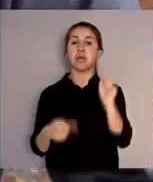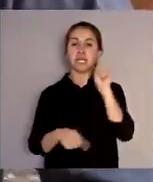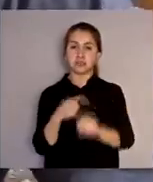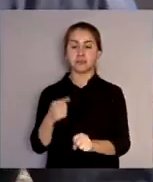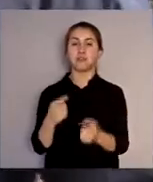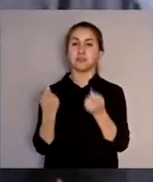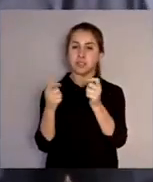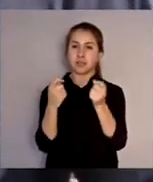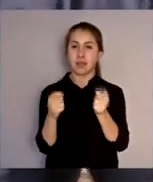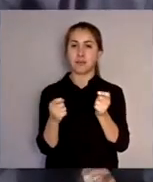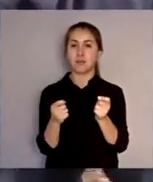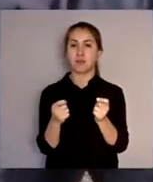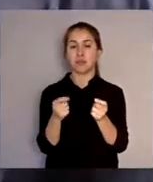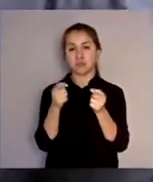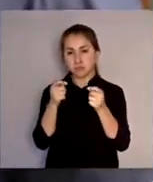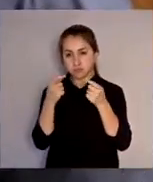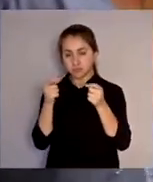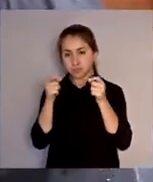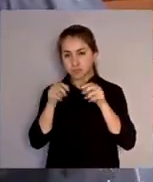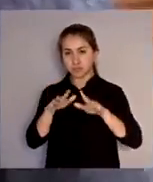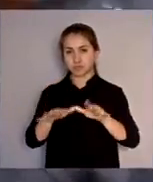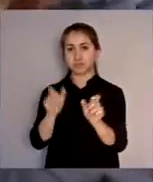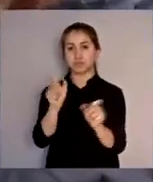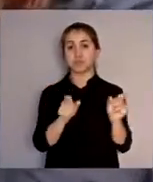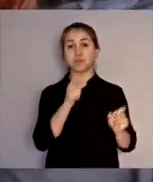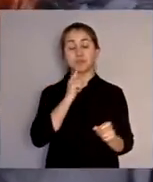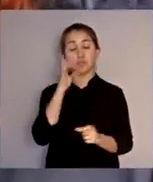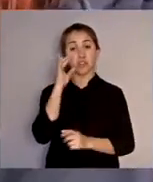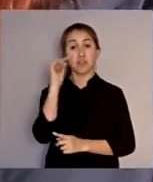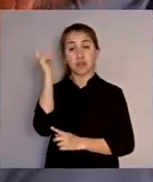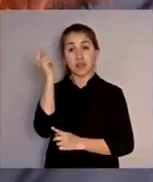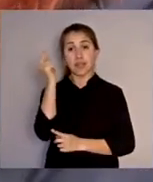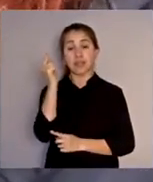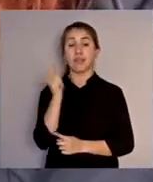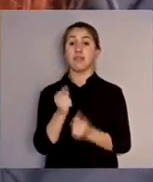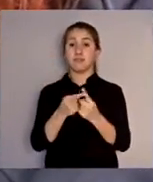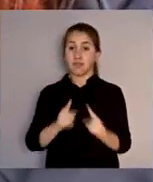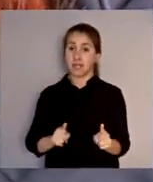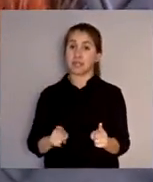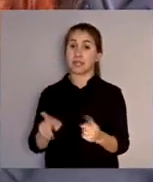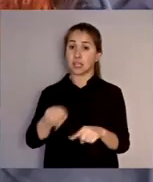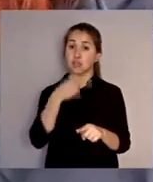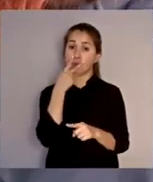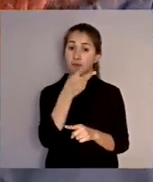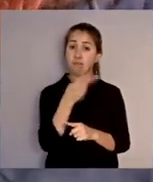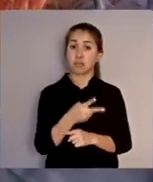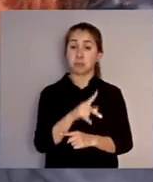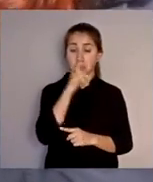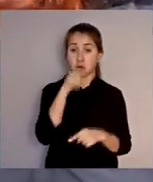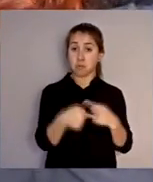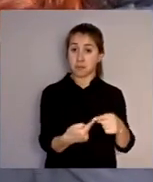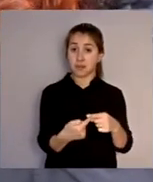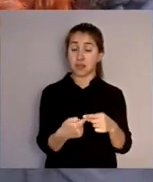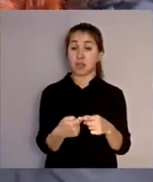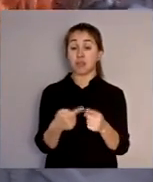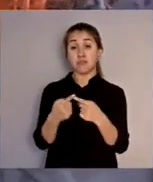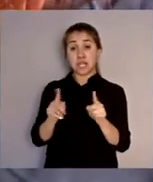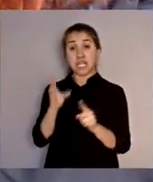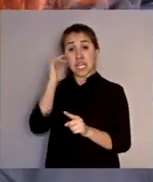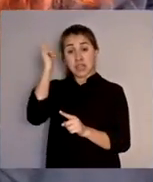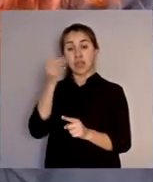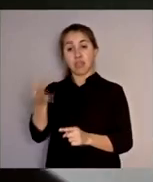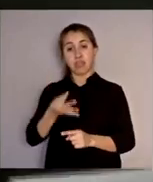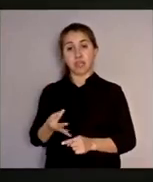lo que tratamos de inculcarle a nuestra gente que si tiene una idea que sea diferente a lo que ellos han visto normalmente, que la digan